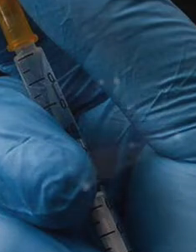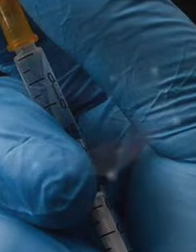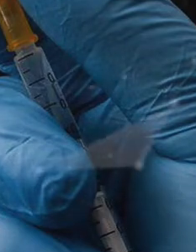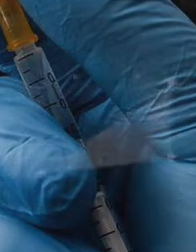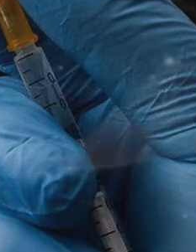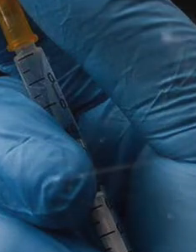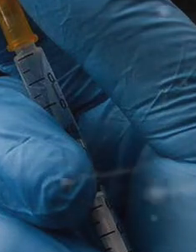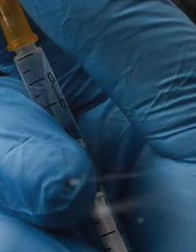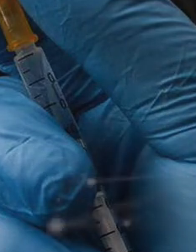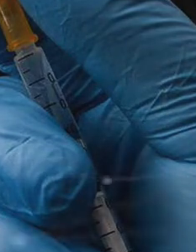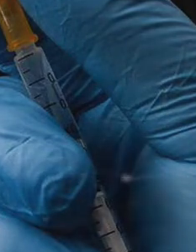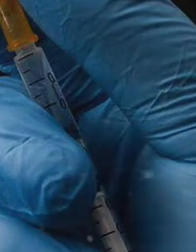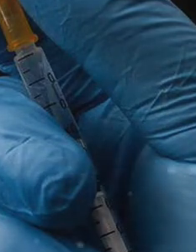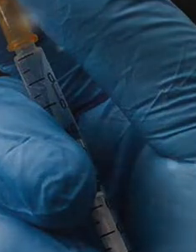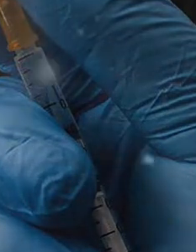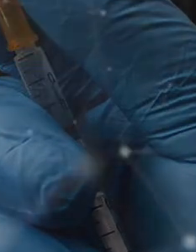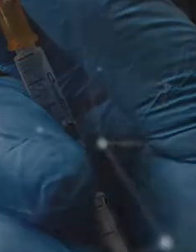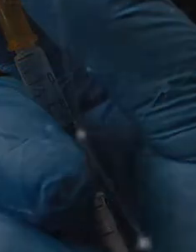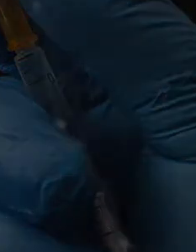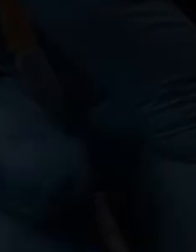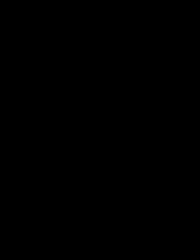Avance de la vacunación en México.